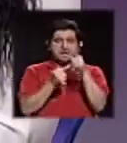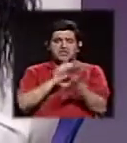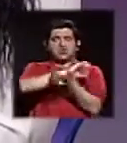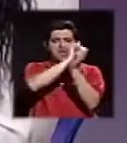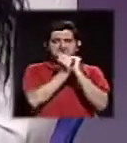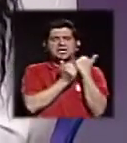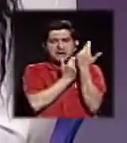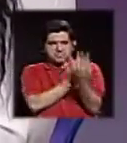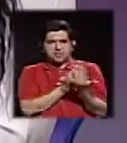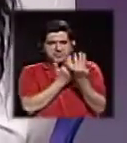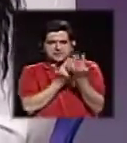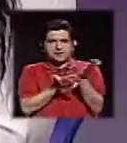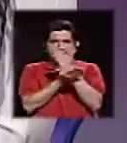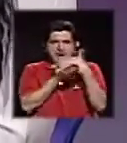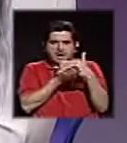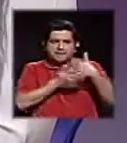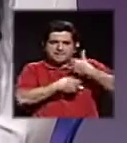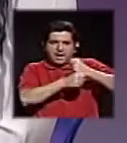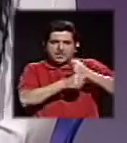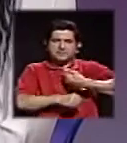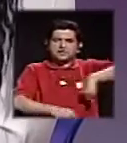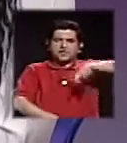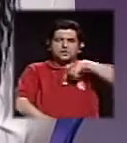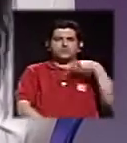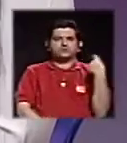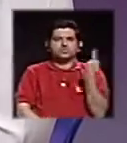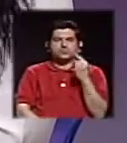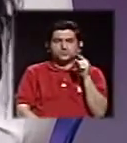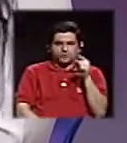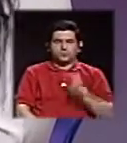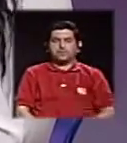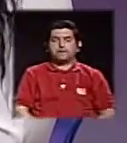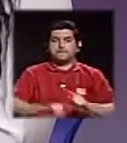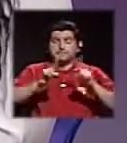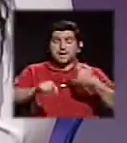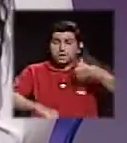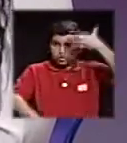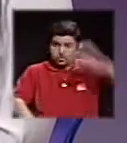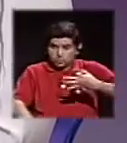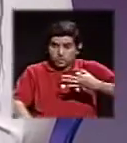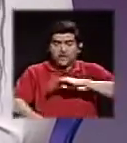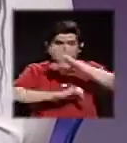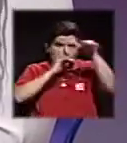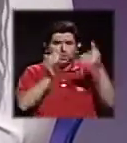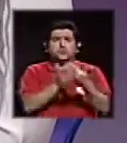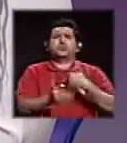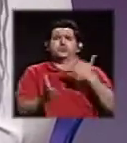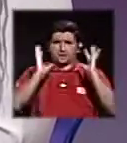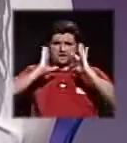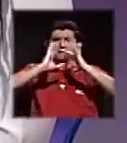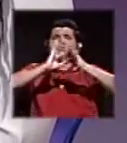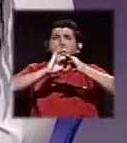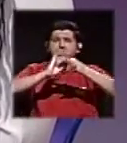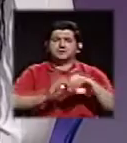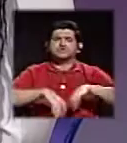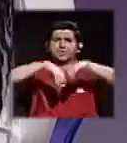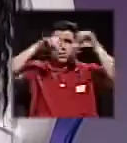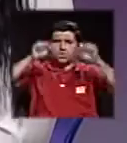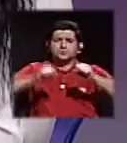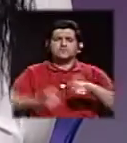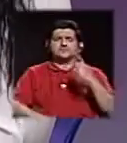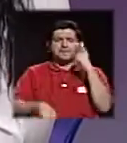reforma en la parte municipal sólo lo hemos logrado pero igual yo creo que todo esto tiene que ver precisamente con un sistema